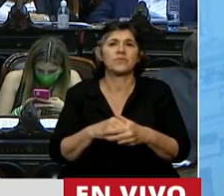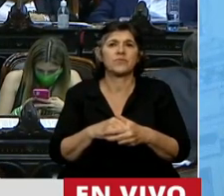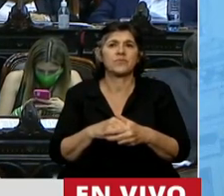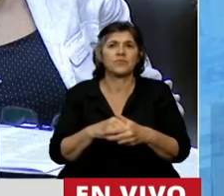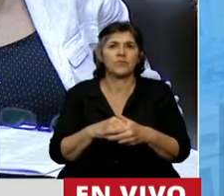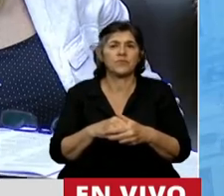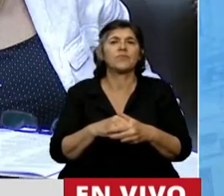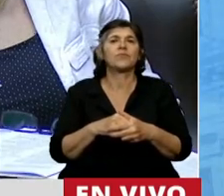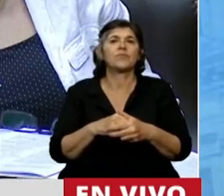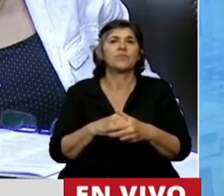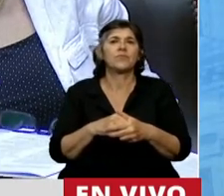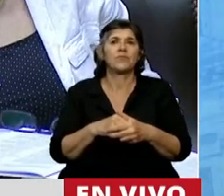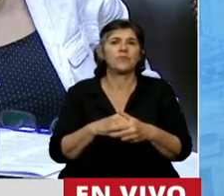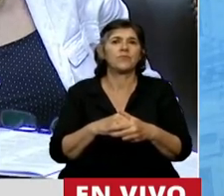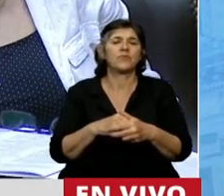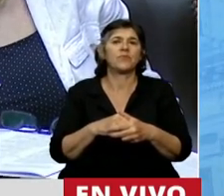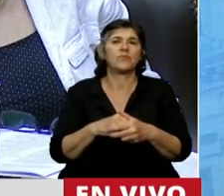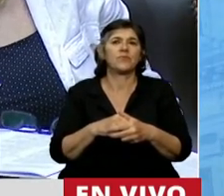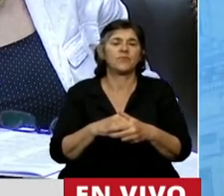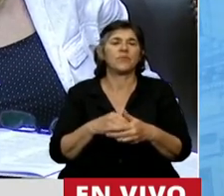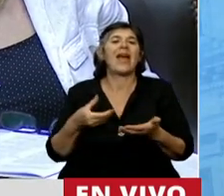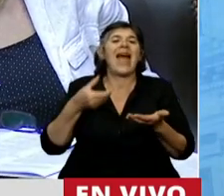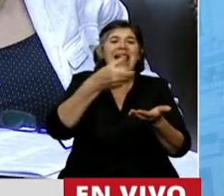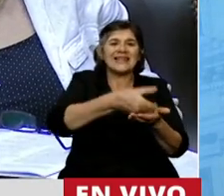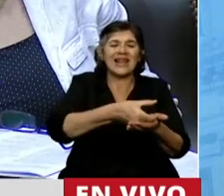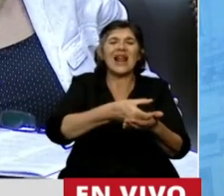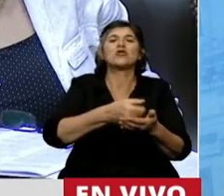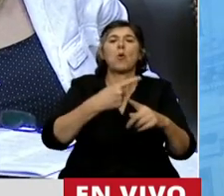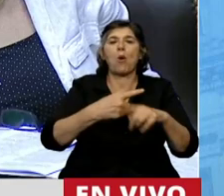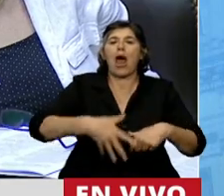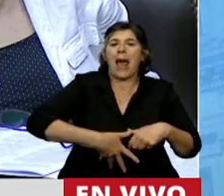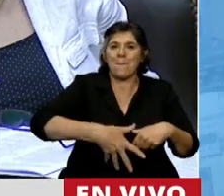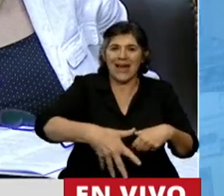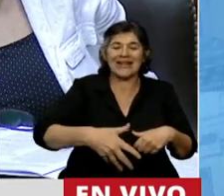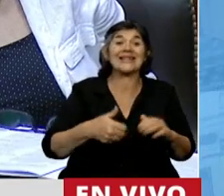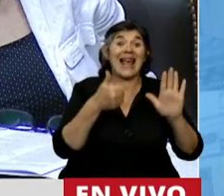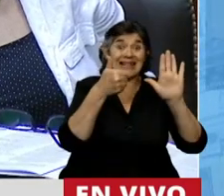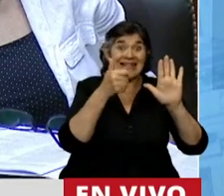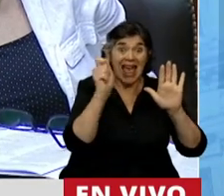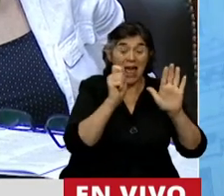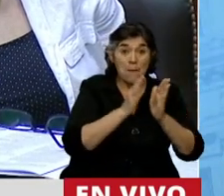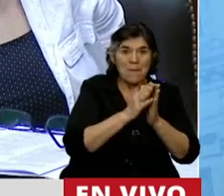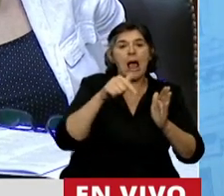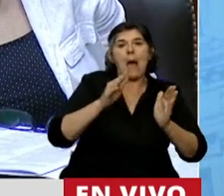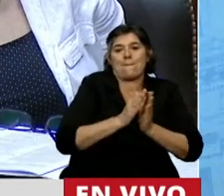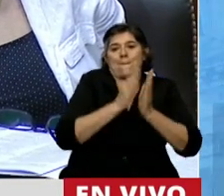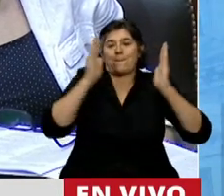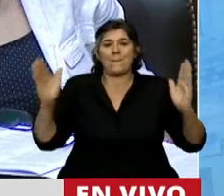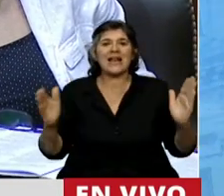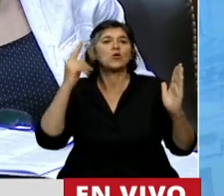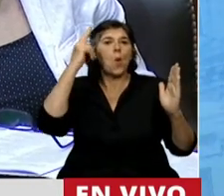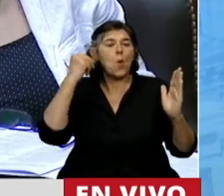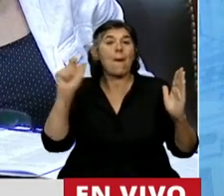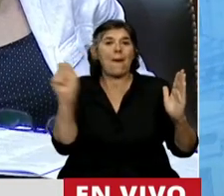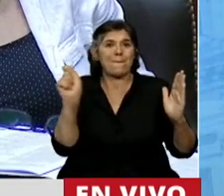ampliación de la asignación por el tema de embarazos que pasa de 6 a 9 meses esto